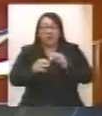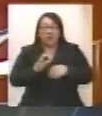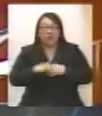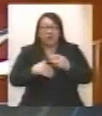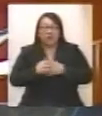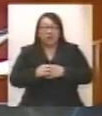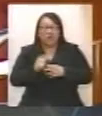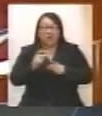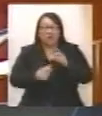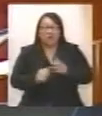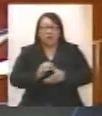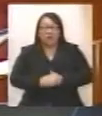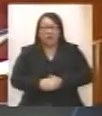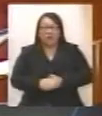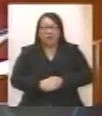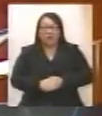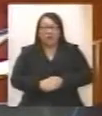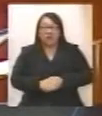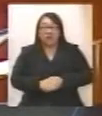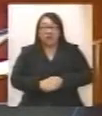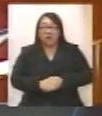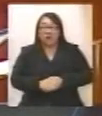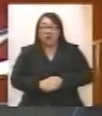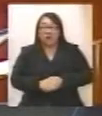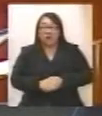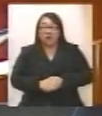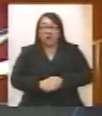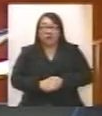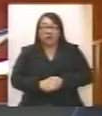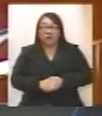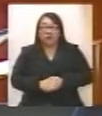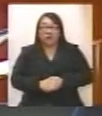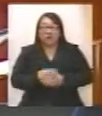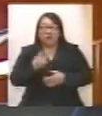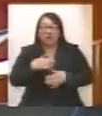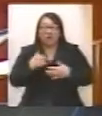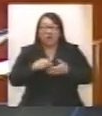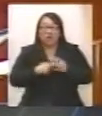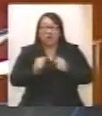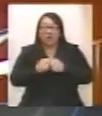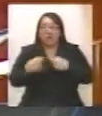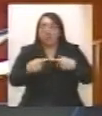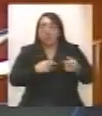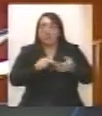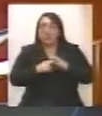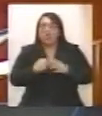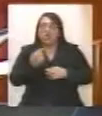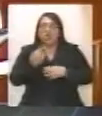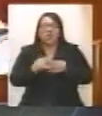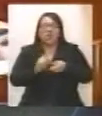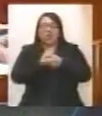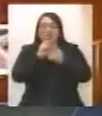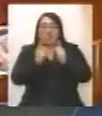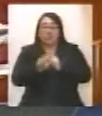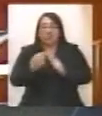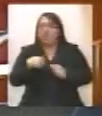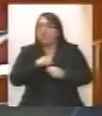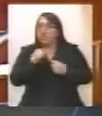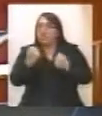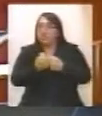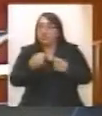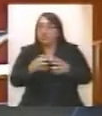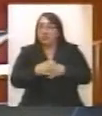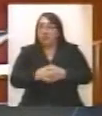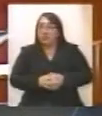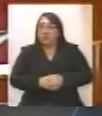todos los habitantes de cada una de las regiones del país para promover la competitividad y transformar nuestra sociedad.